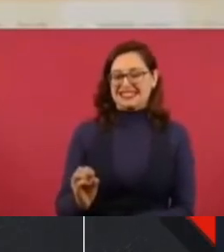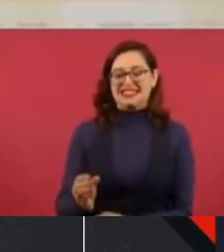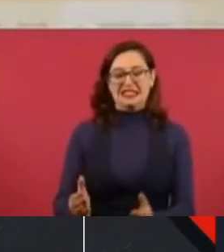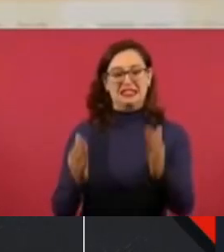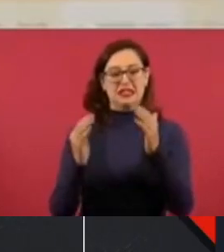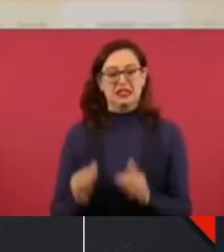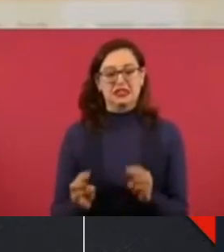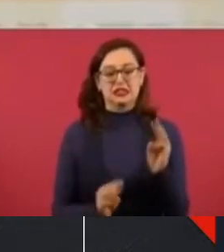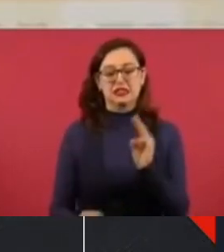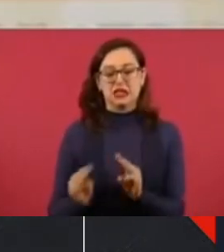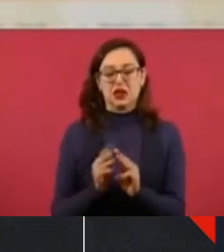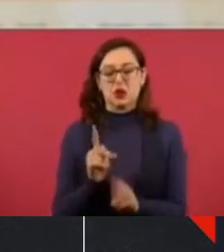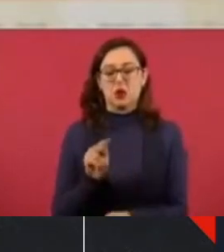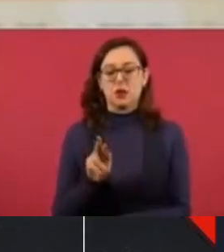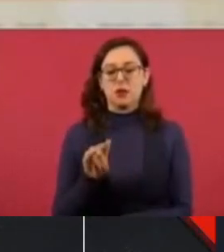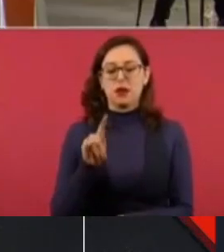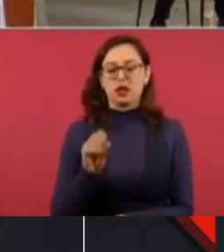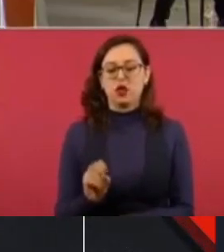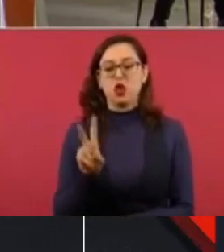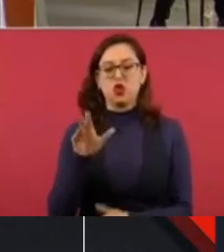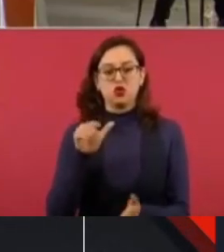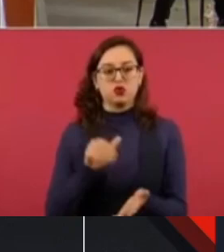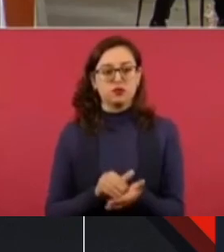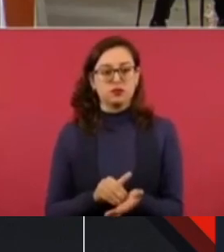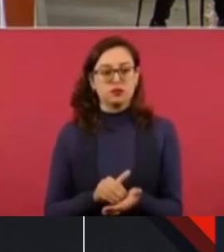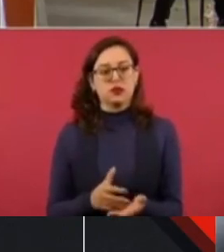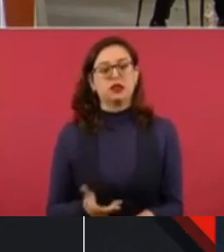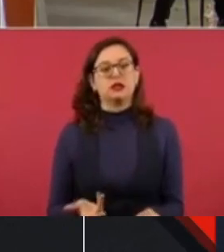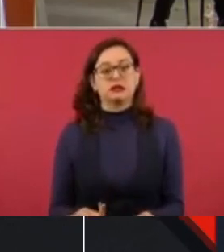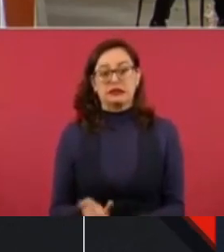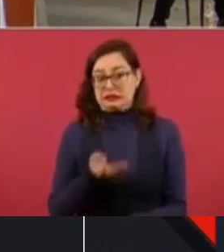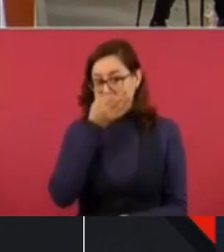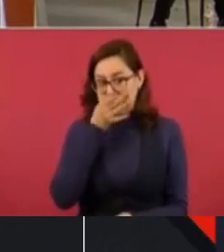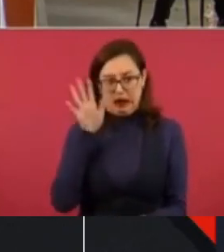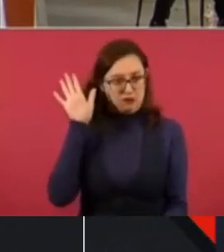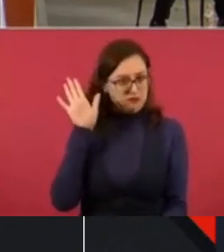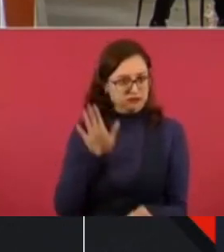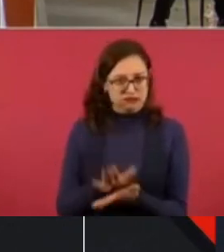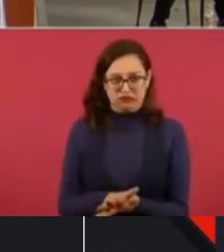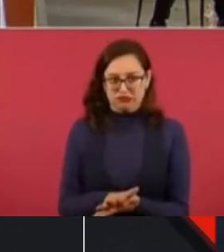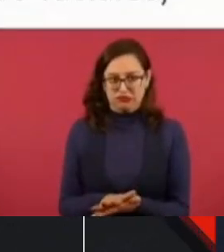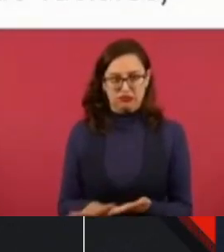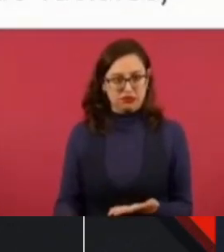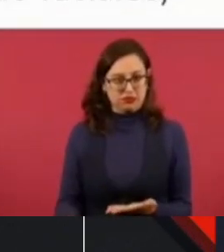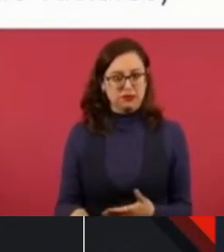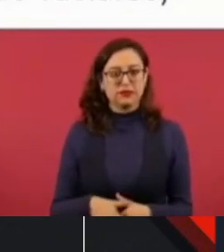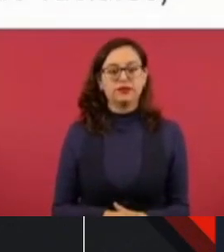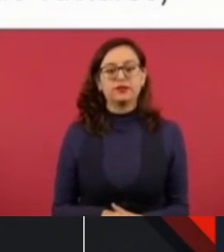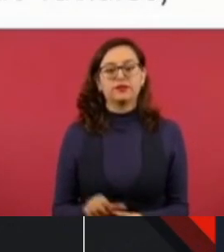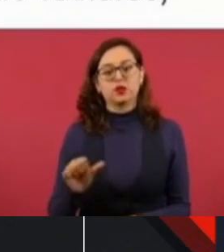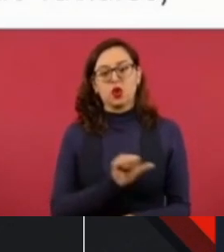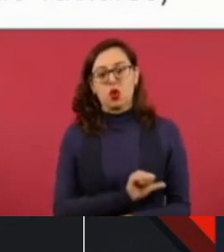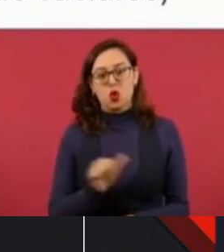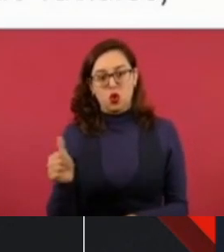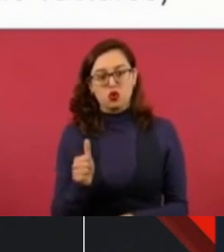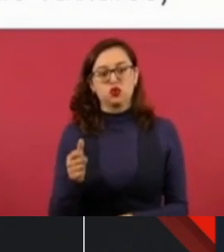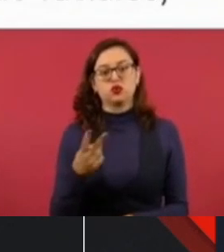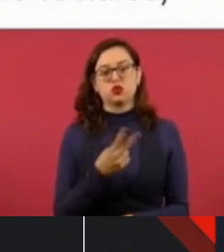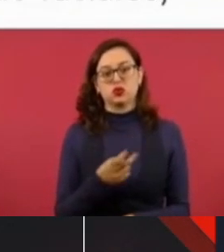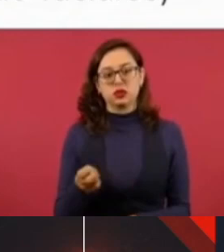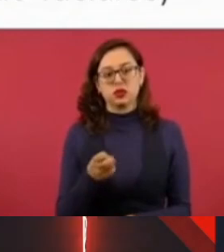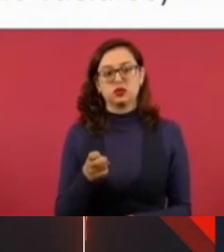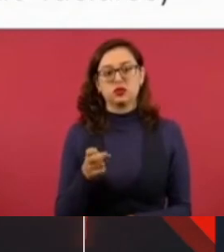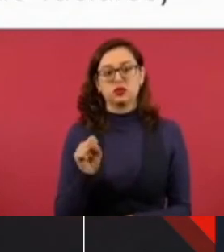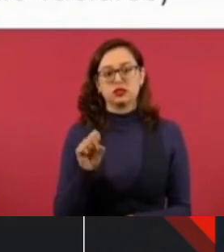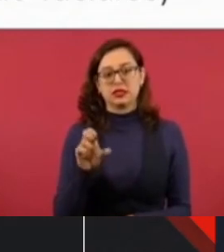Prieto 2.500 litros por segundo en riesgo de vaciarse, otros 260 litros por